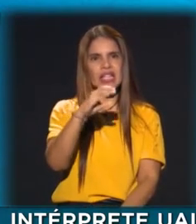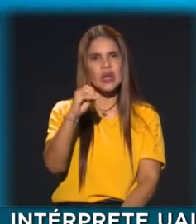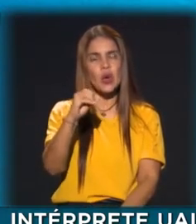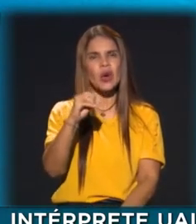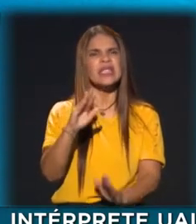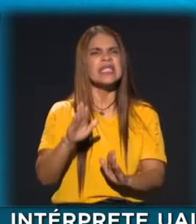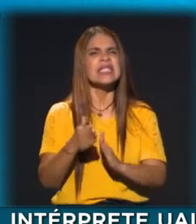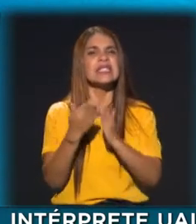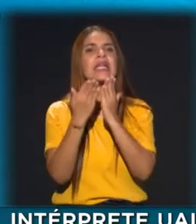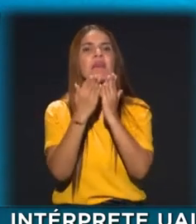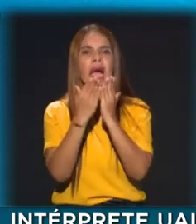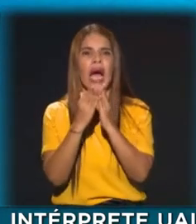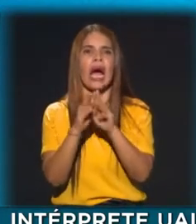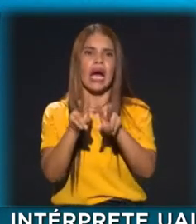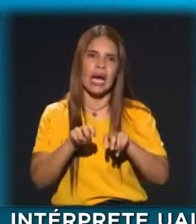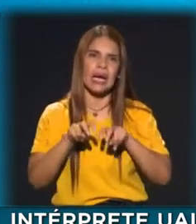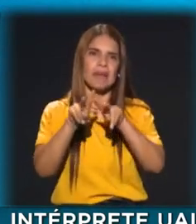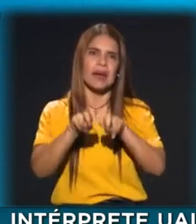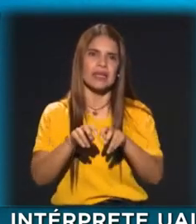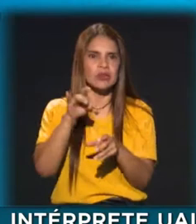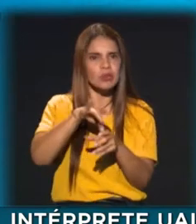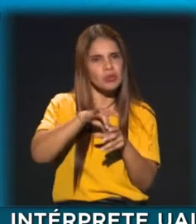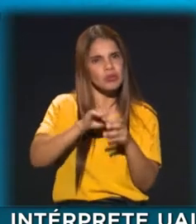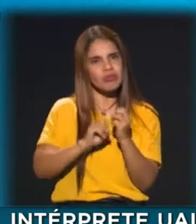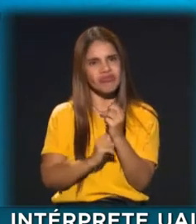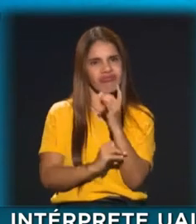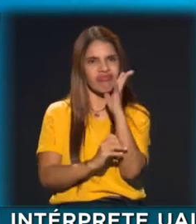hacer abono. Abono.